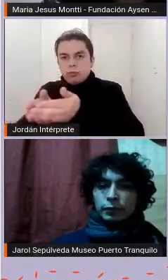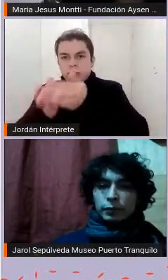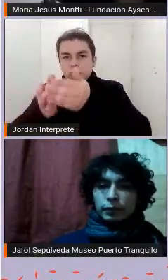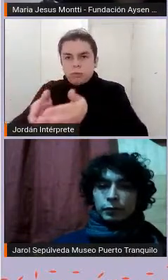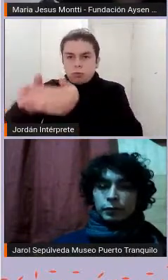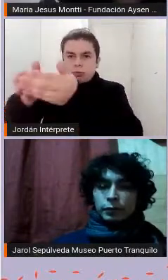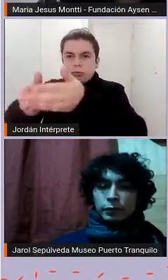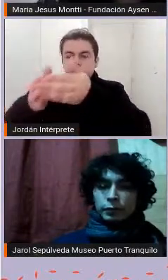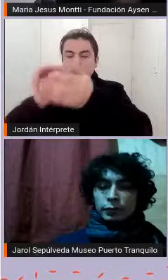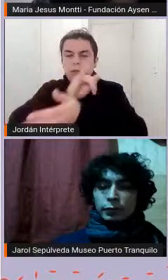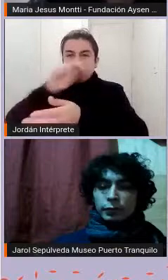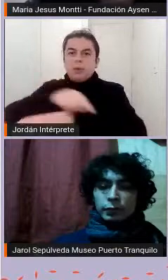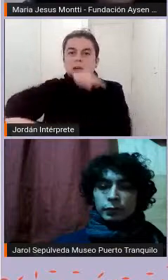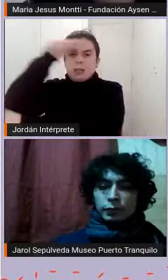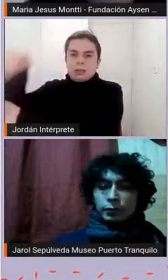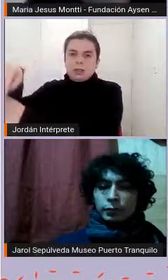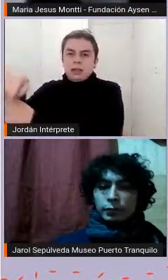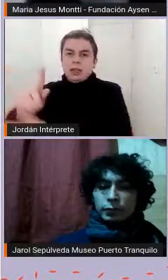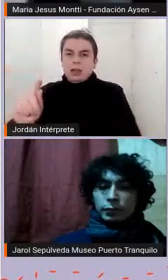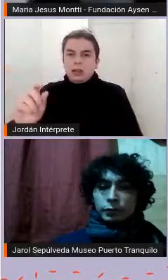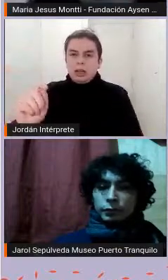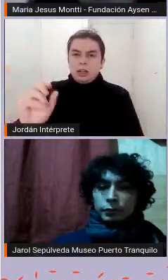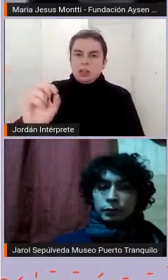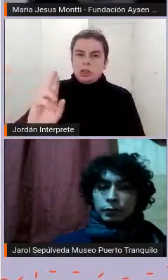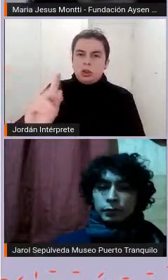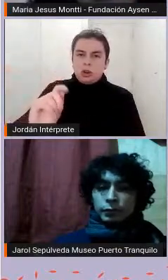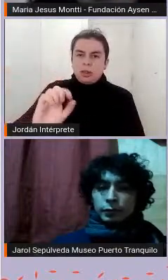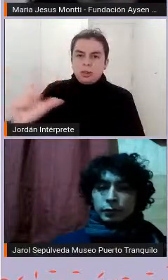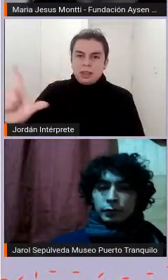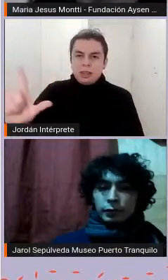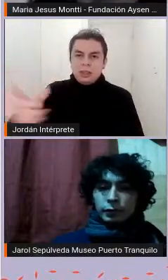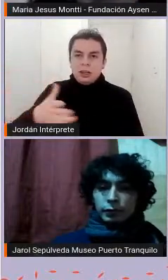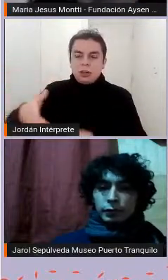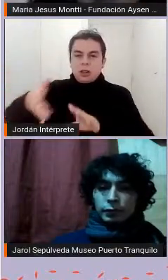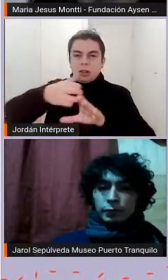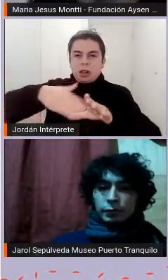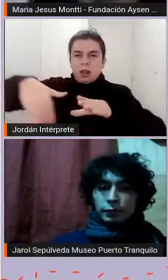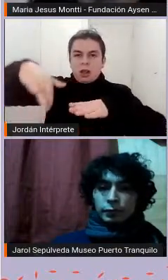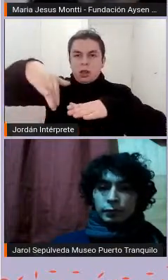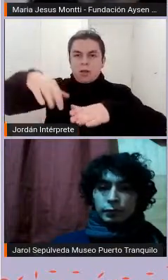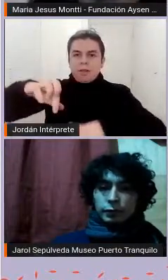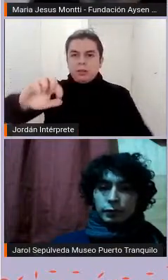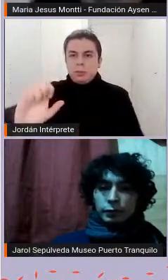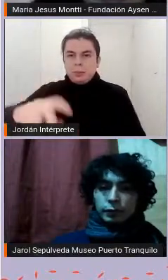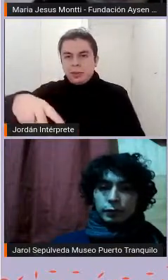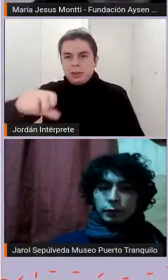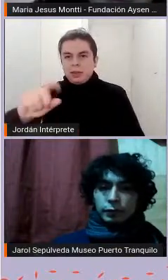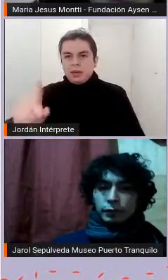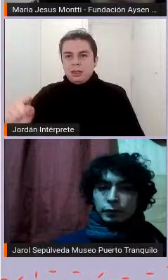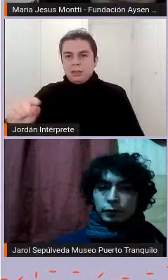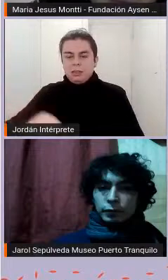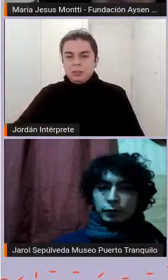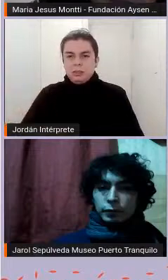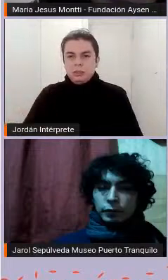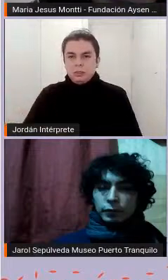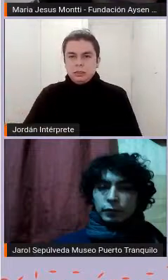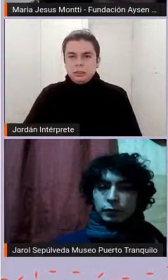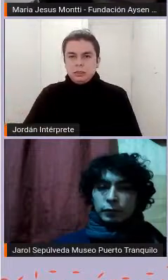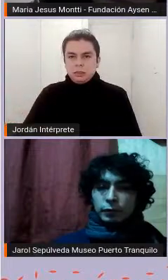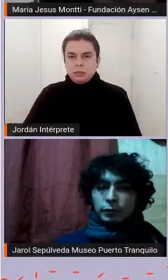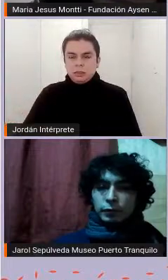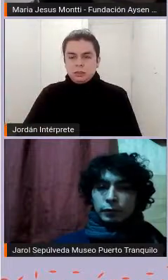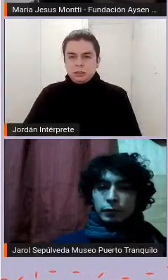por cruzando el Golfo de Penas. Llevamos un ejemplar juvenil de ballena 6